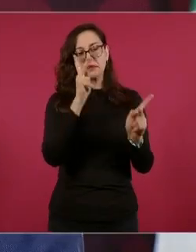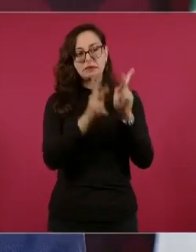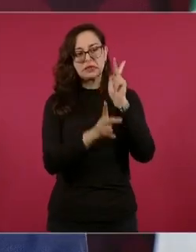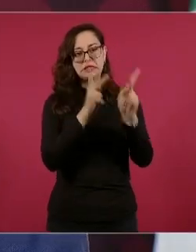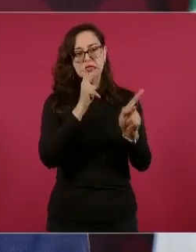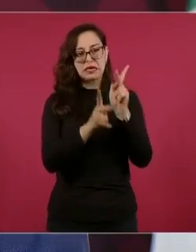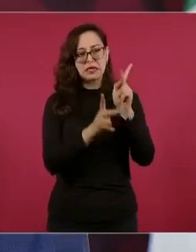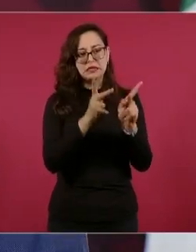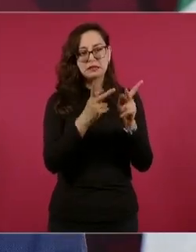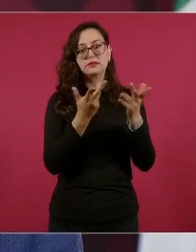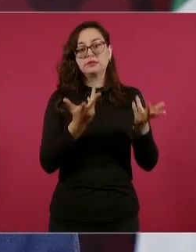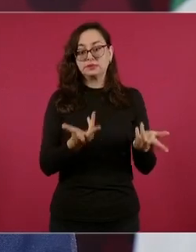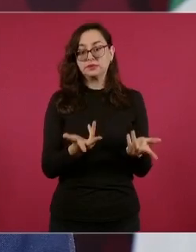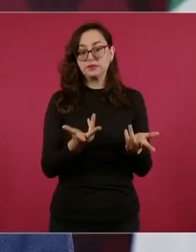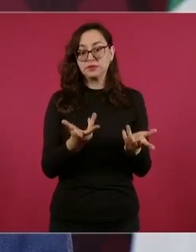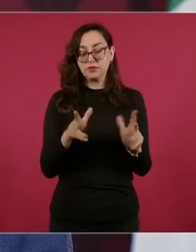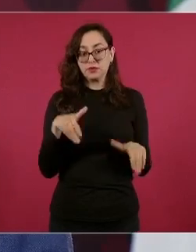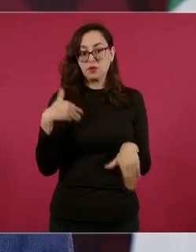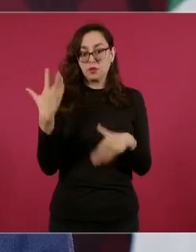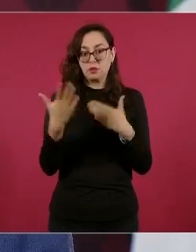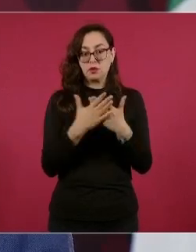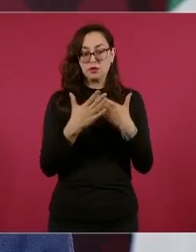la transición,